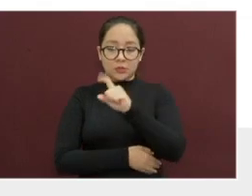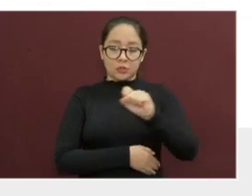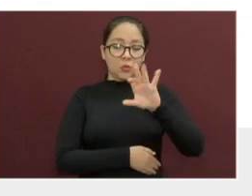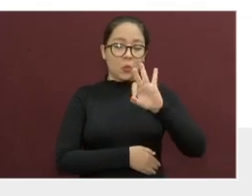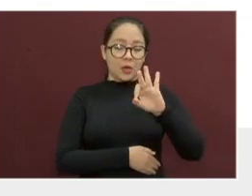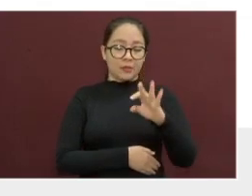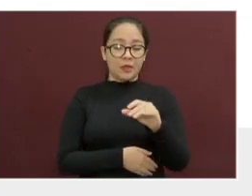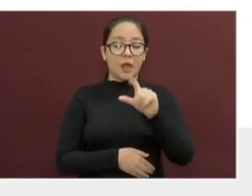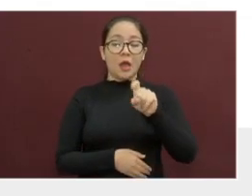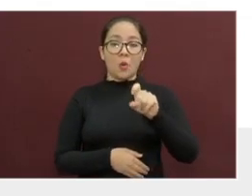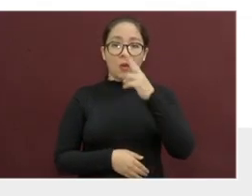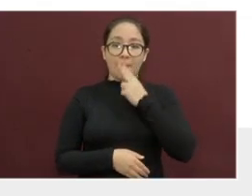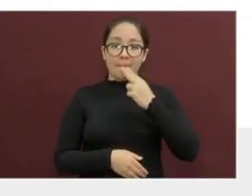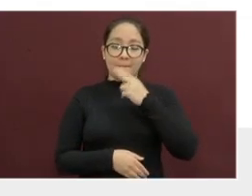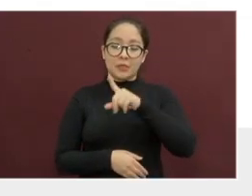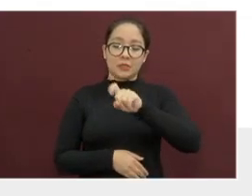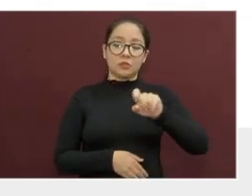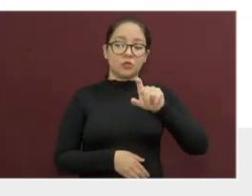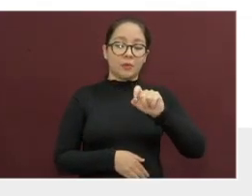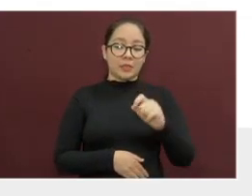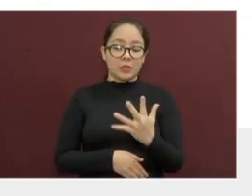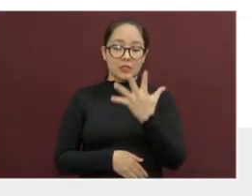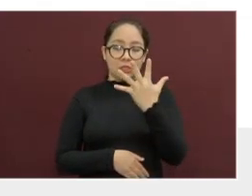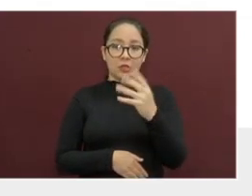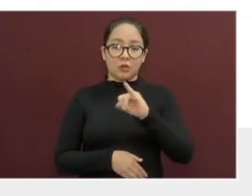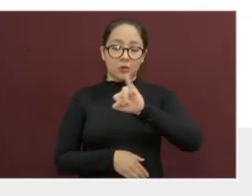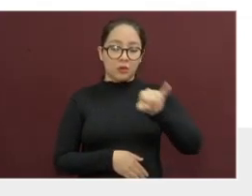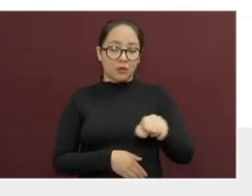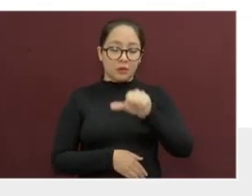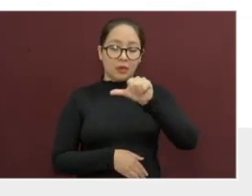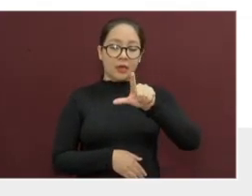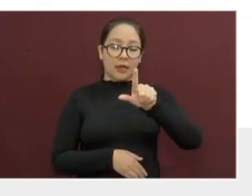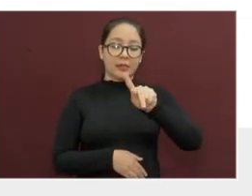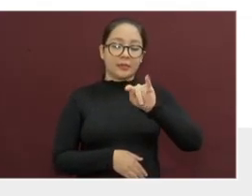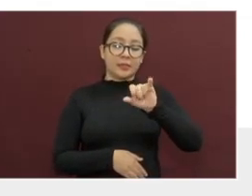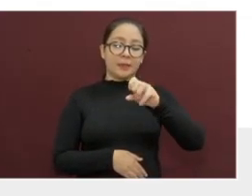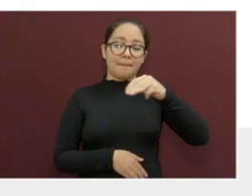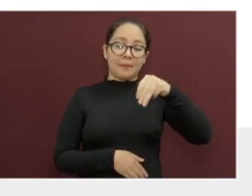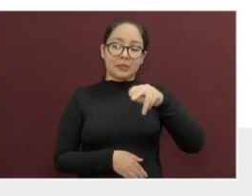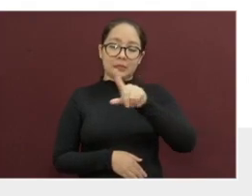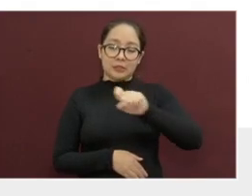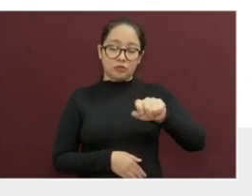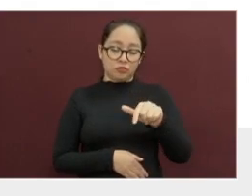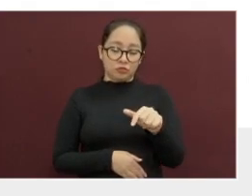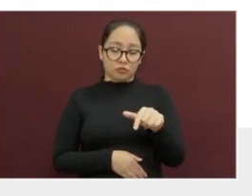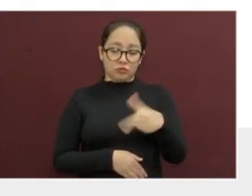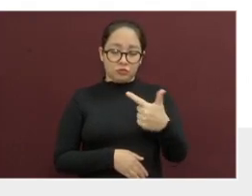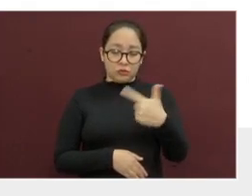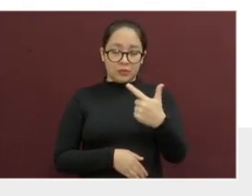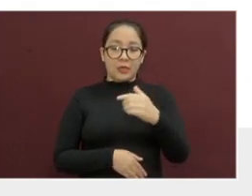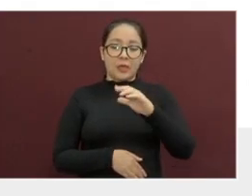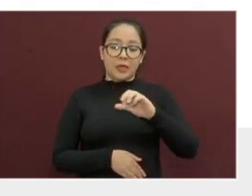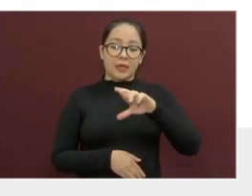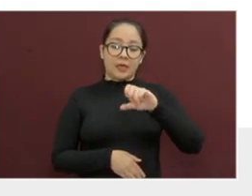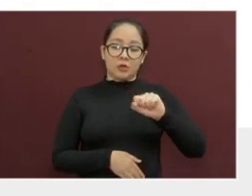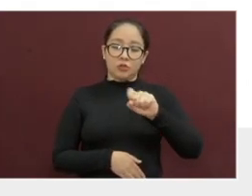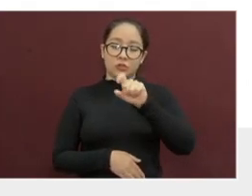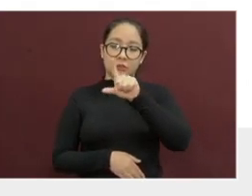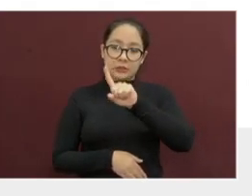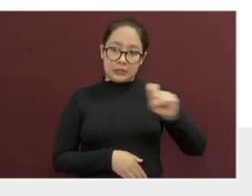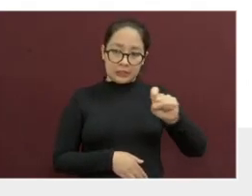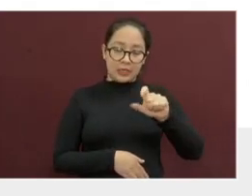agua dulce 125 y jáltipan 112 carlos a carrillo 100 lerdo de tejada